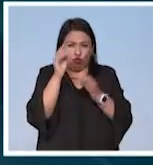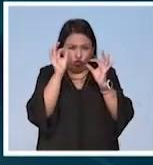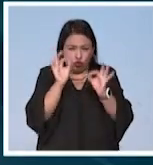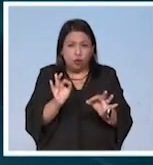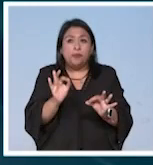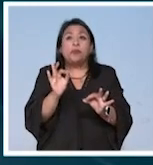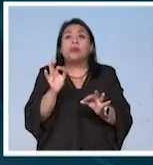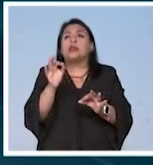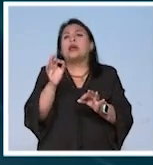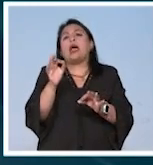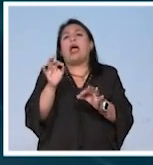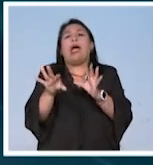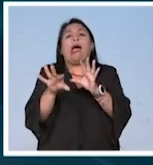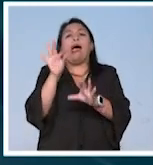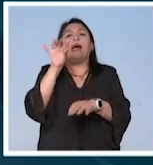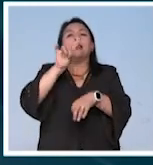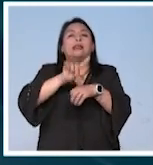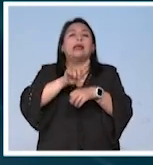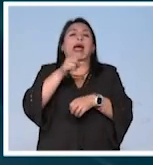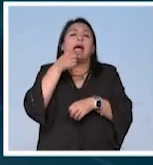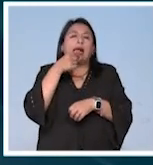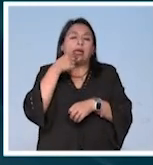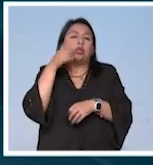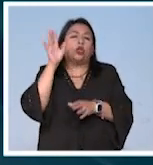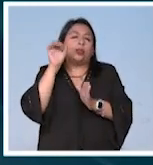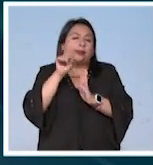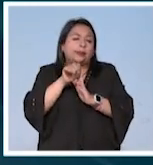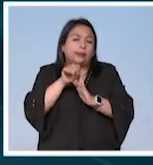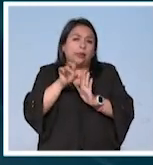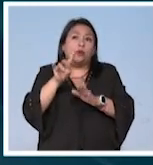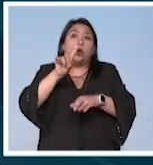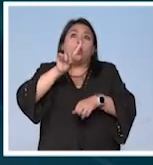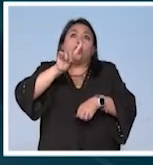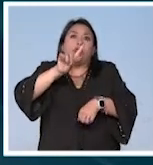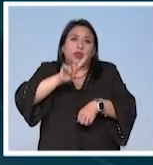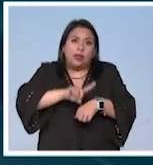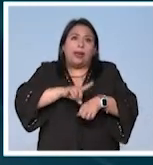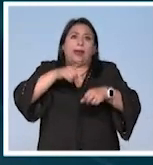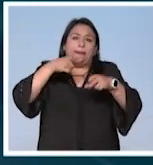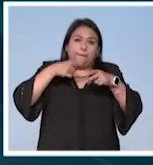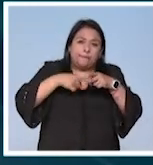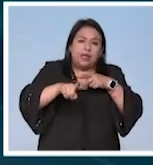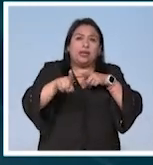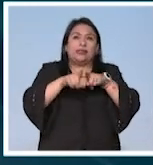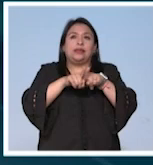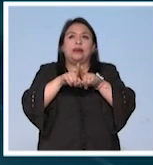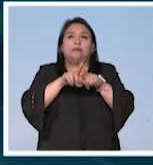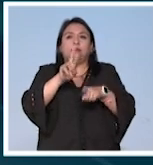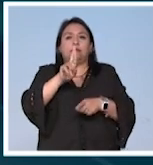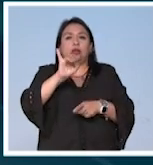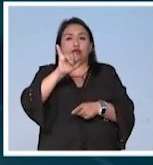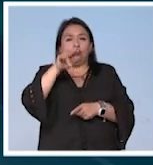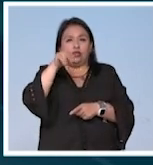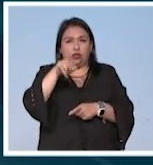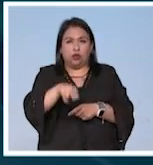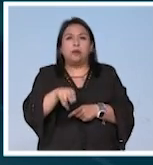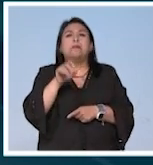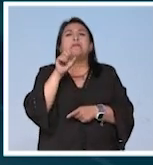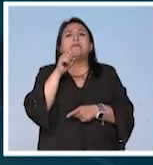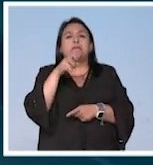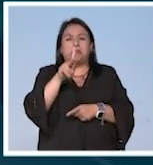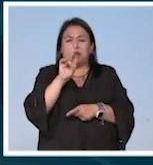tomamos el día del niño como el simbólicamente el día en que empiezan los hermanos Rincón pero sí